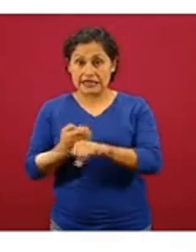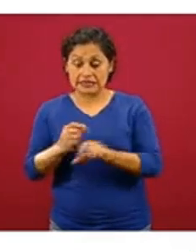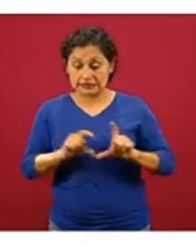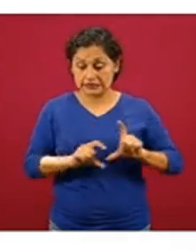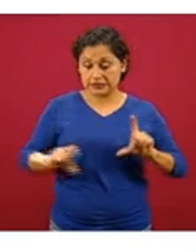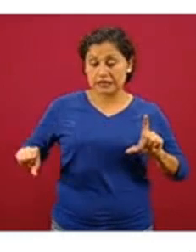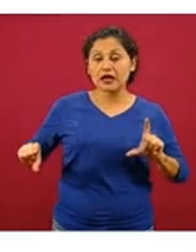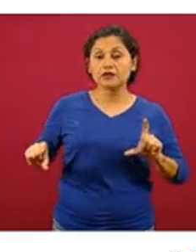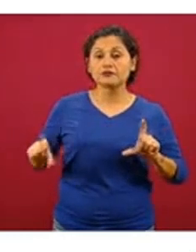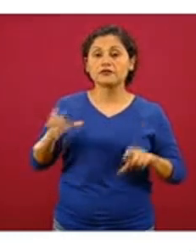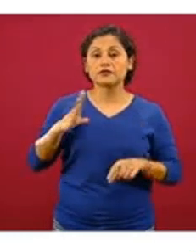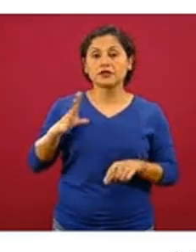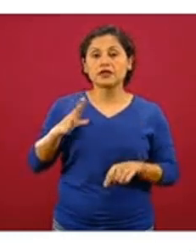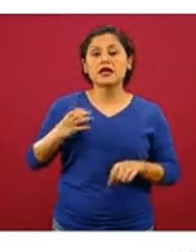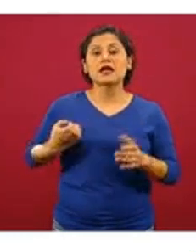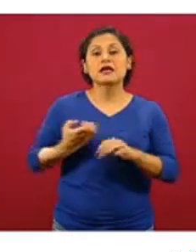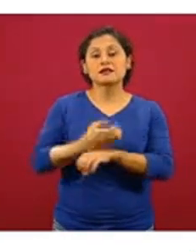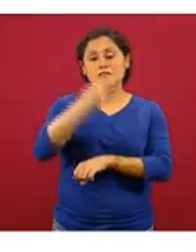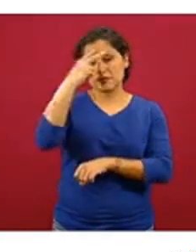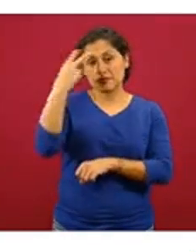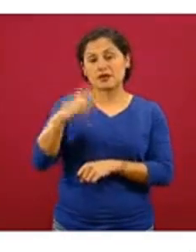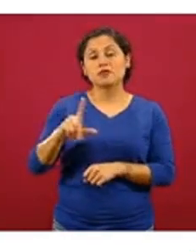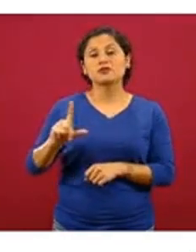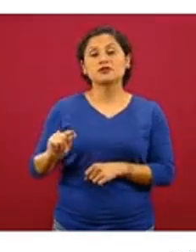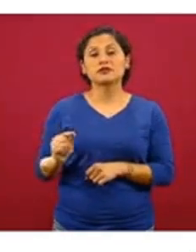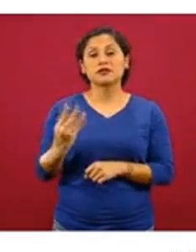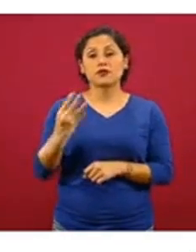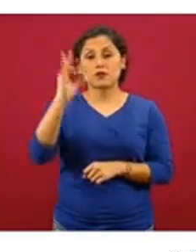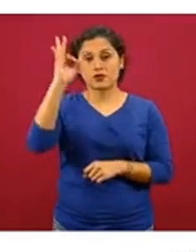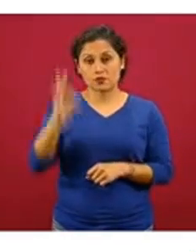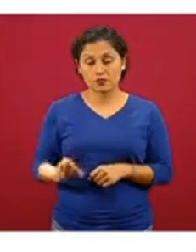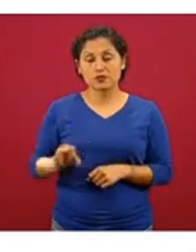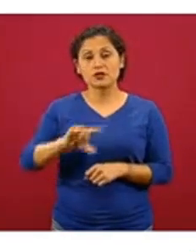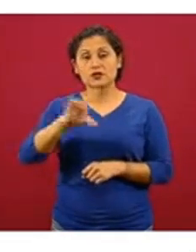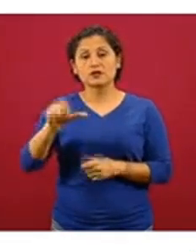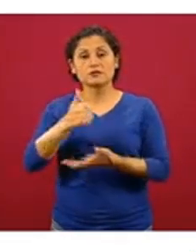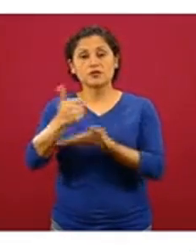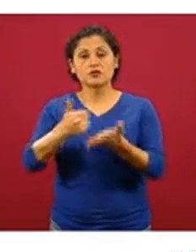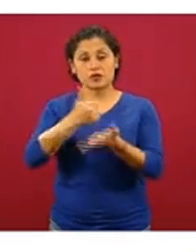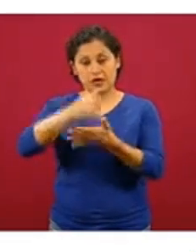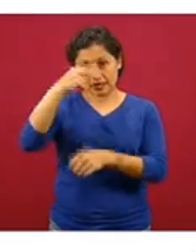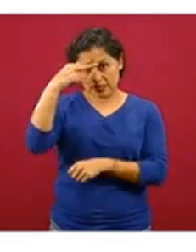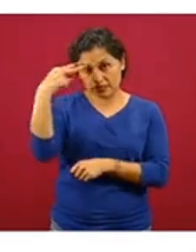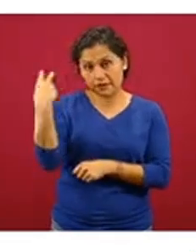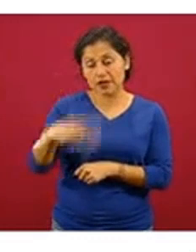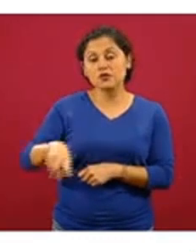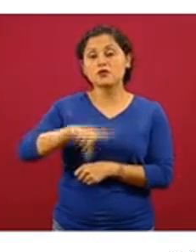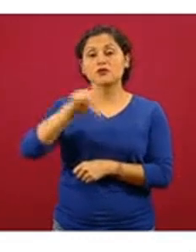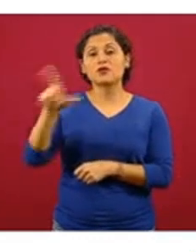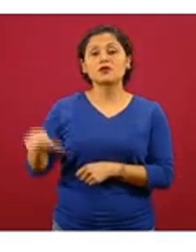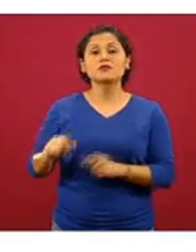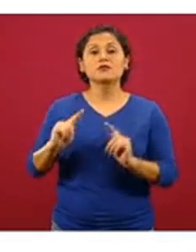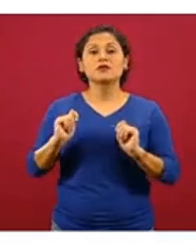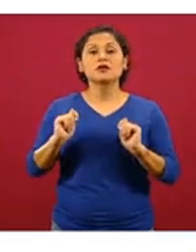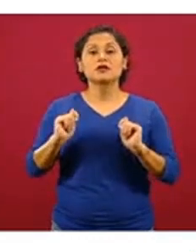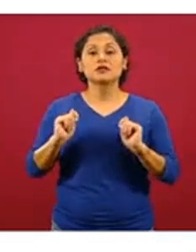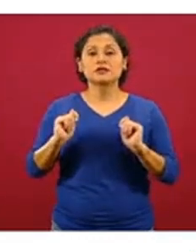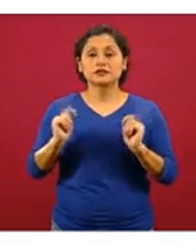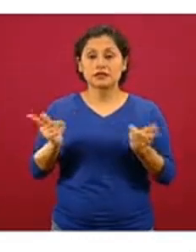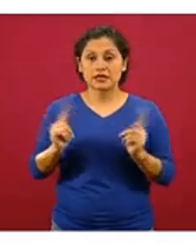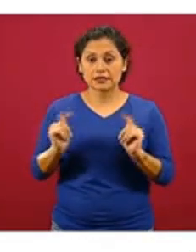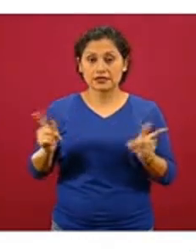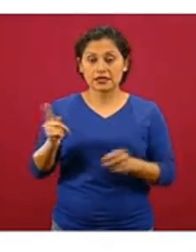con 74% de ocupación, seguido de la Ciudad de México, posteriormente Tlaxcala con 66%, Sonora